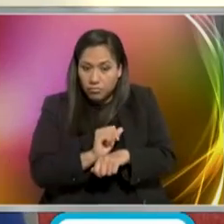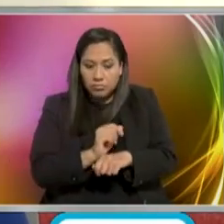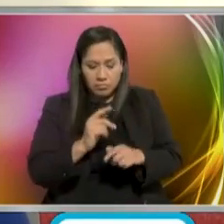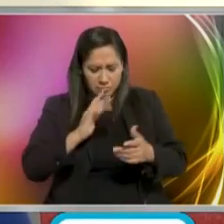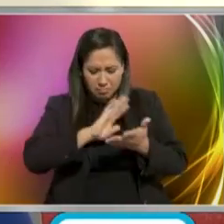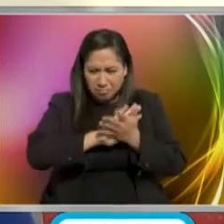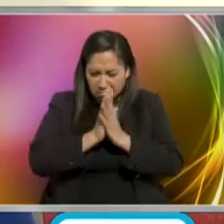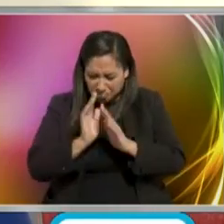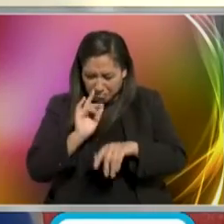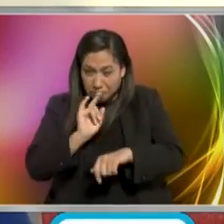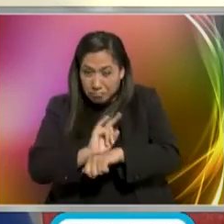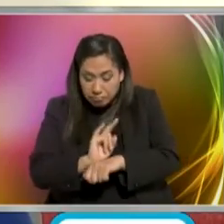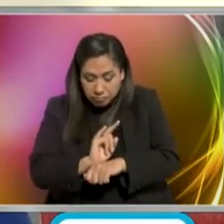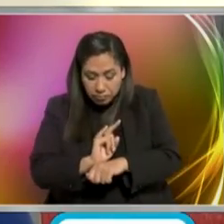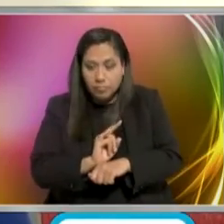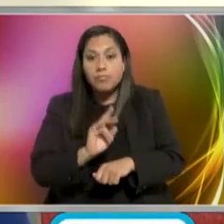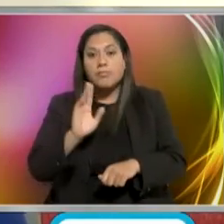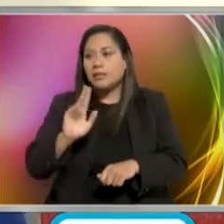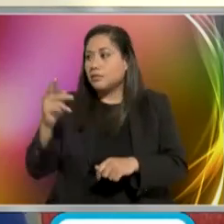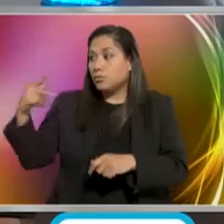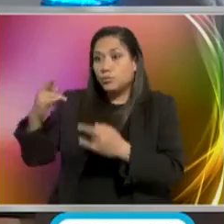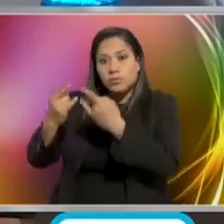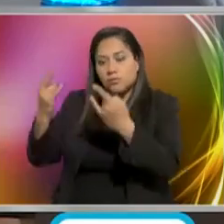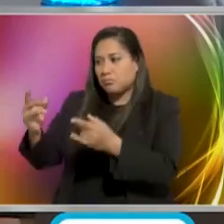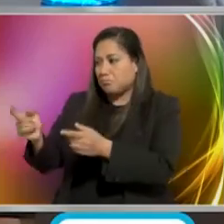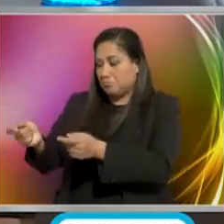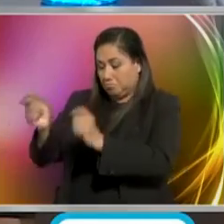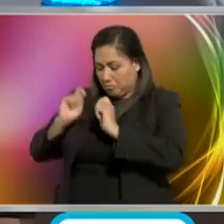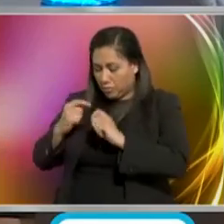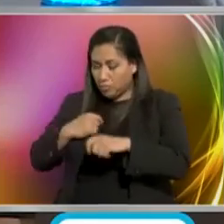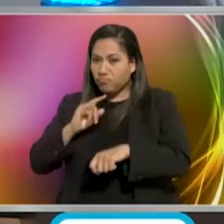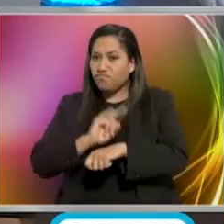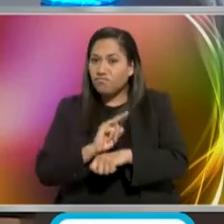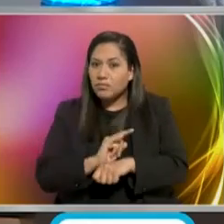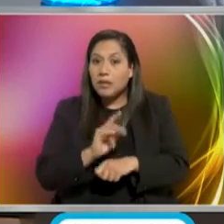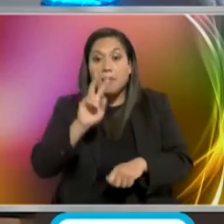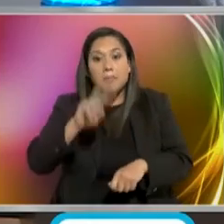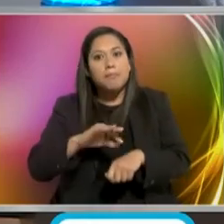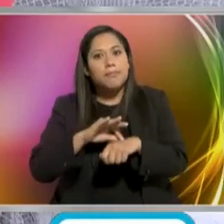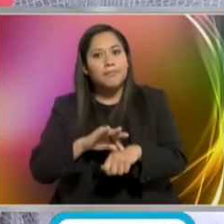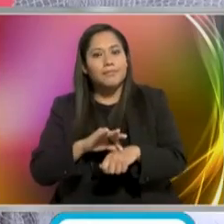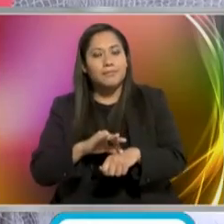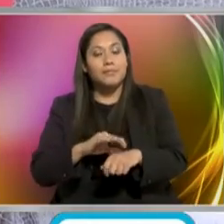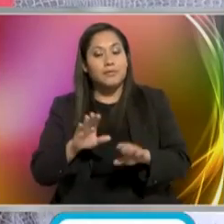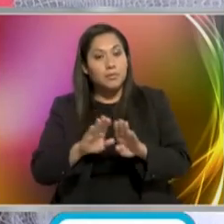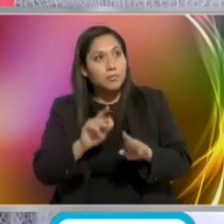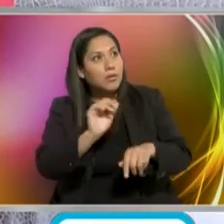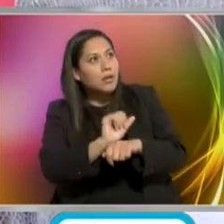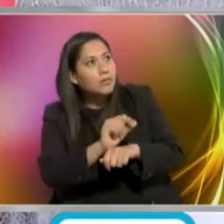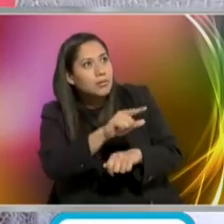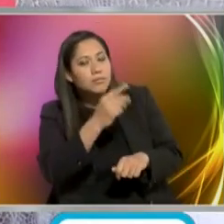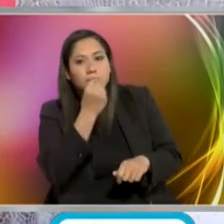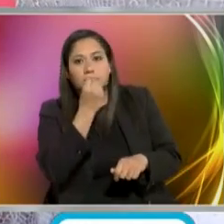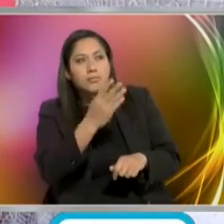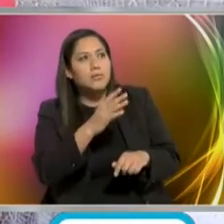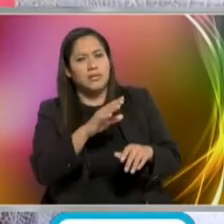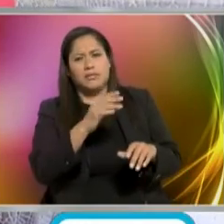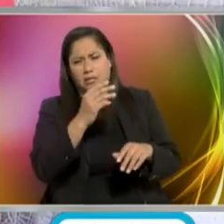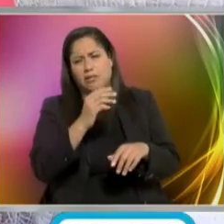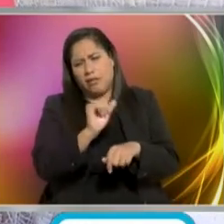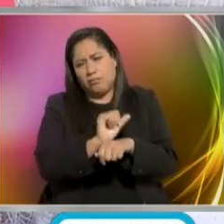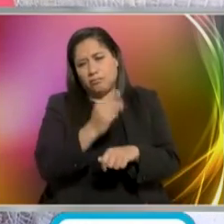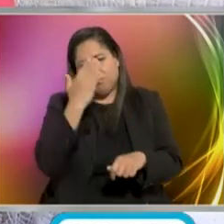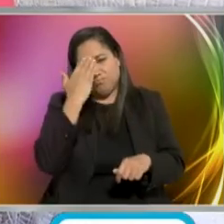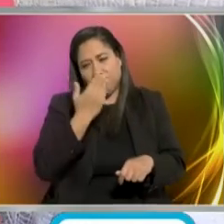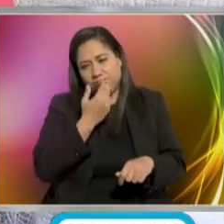veraz lo que está sucediendo, ¿no? Sí, en que este la caso. gente te crea, al final Exactamente, es el trabajo de los actores, claro, ¿no? De los buenos actores,